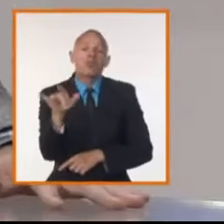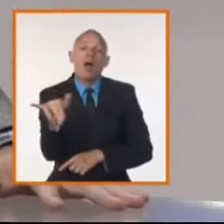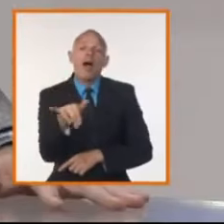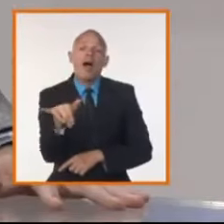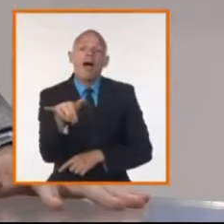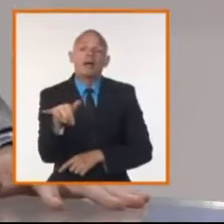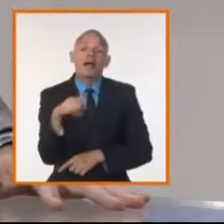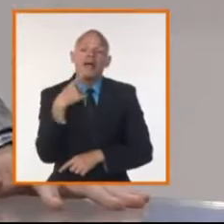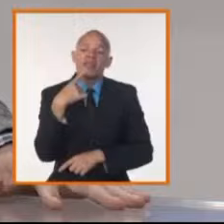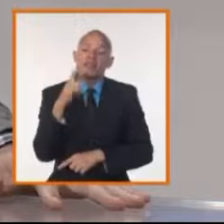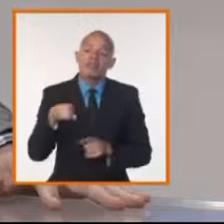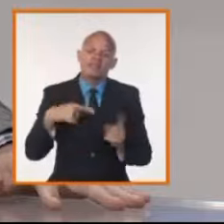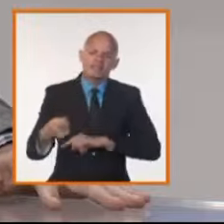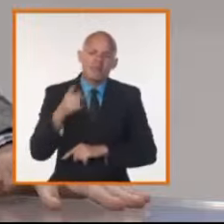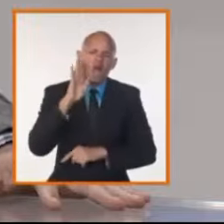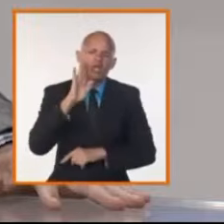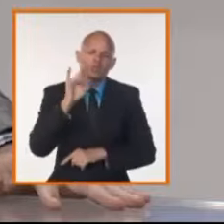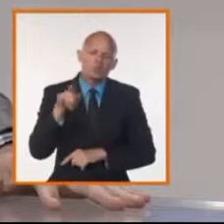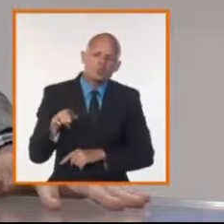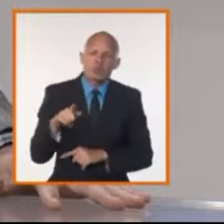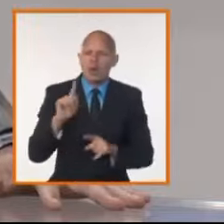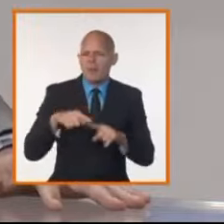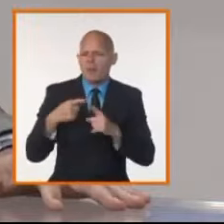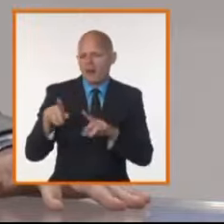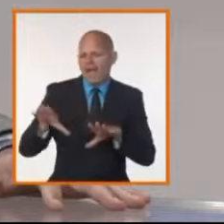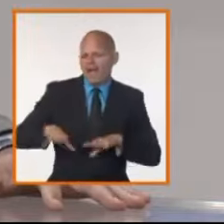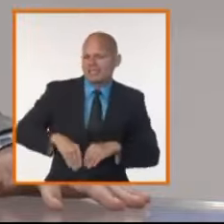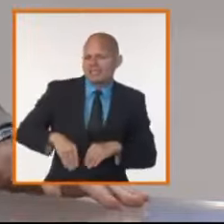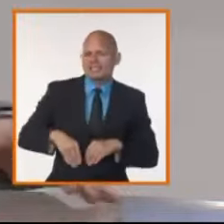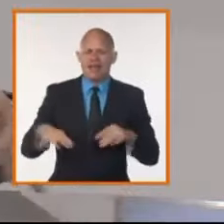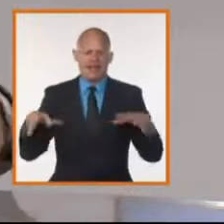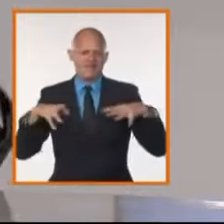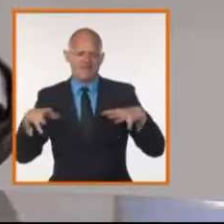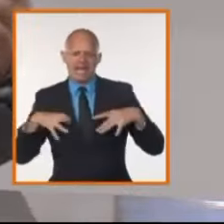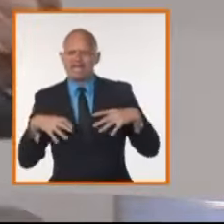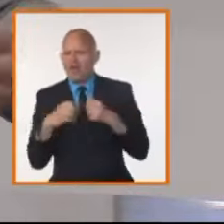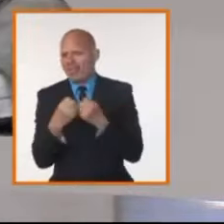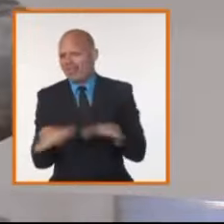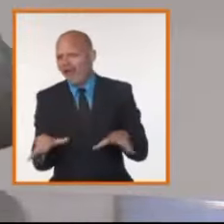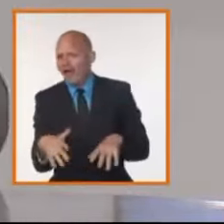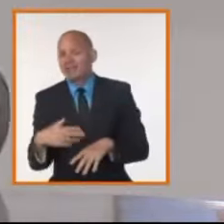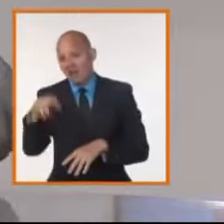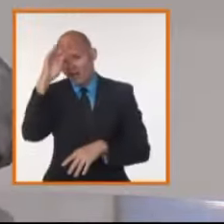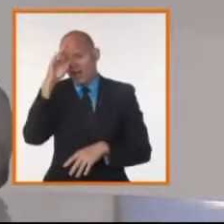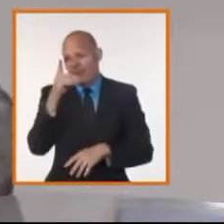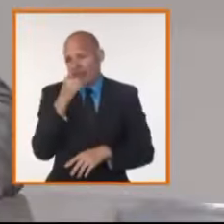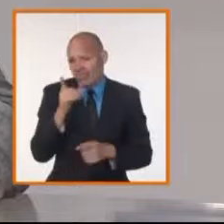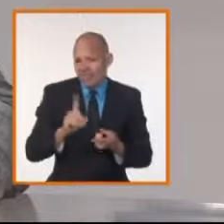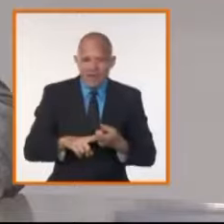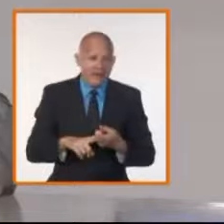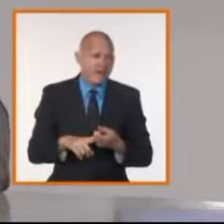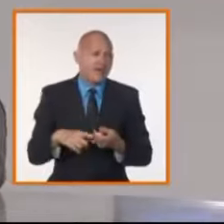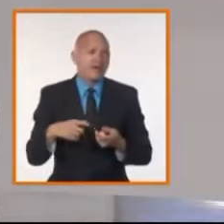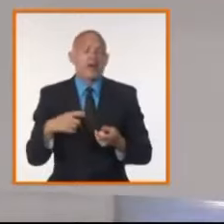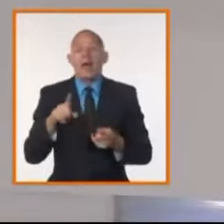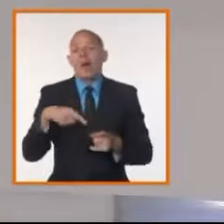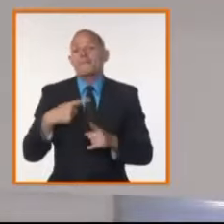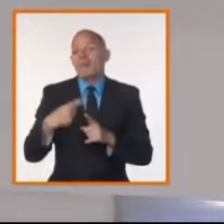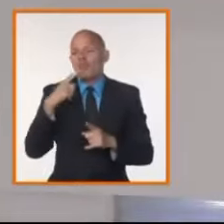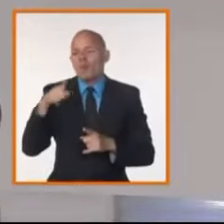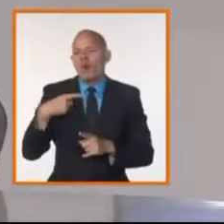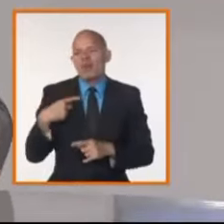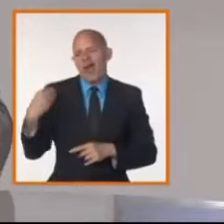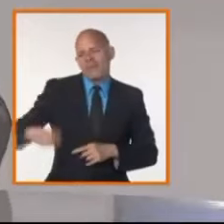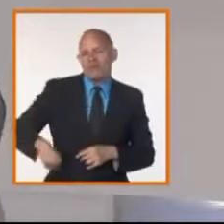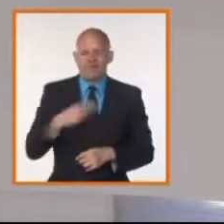un proceso corrupto Por recibir viaje y vacaciones gratis a República Dominicana y por también tráfico de influencia